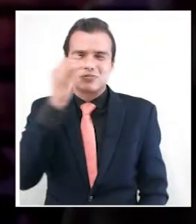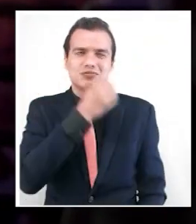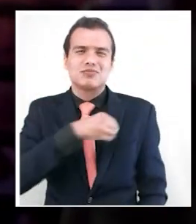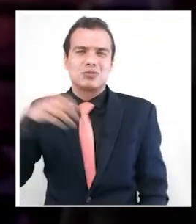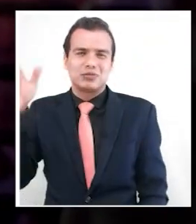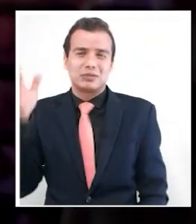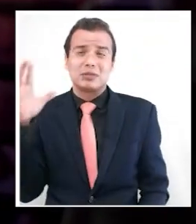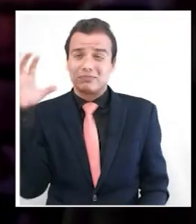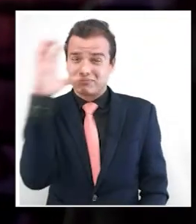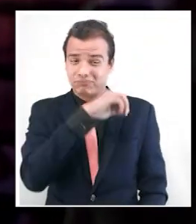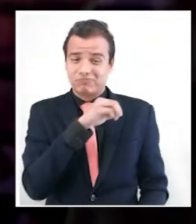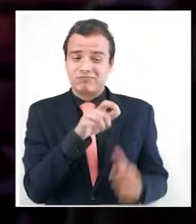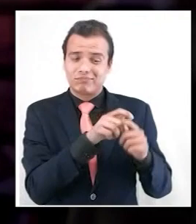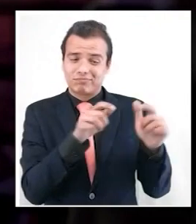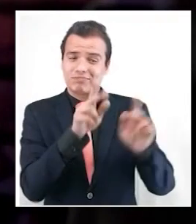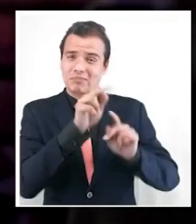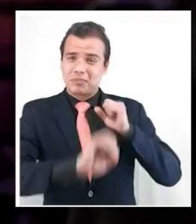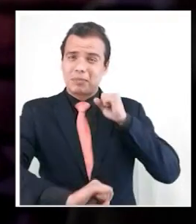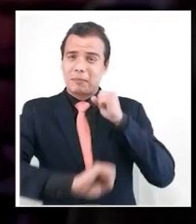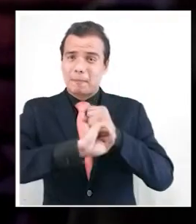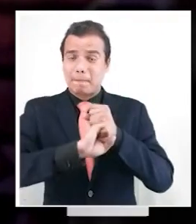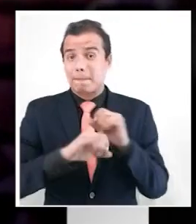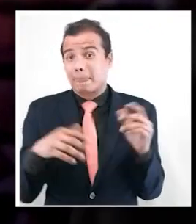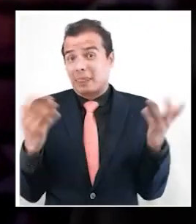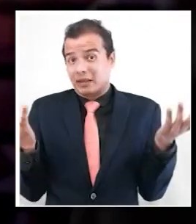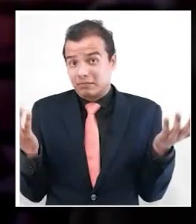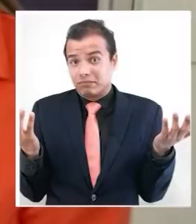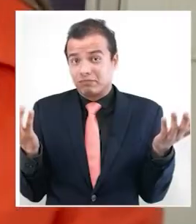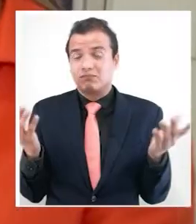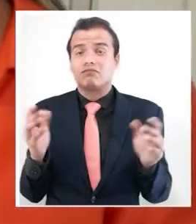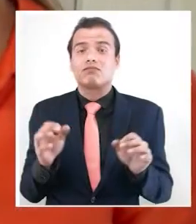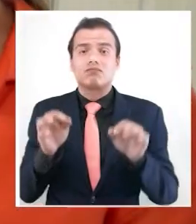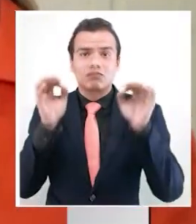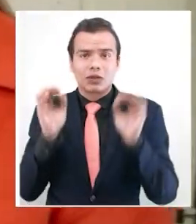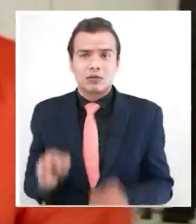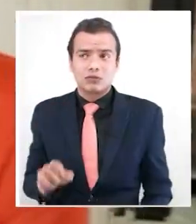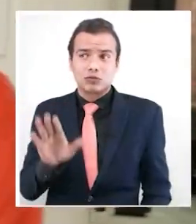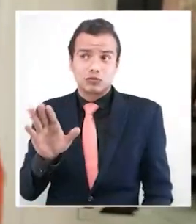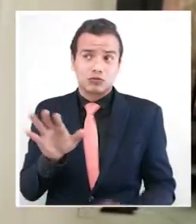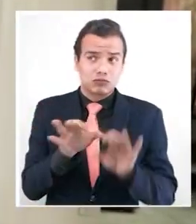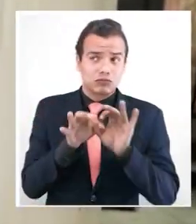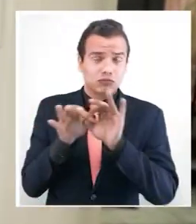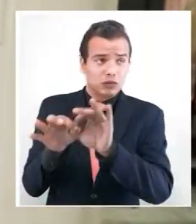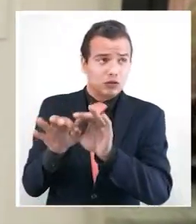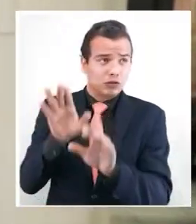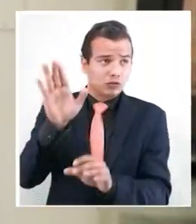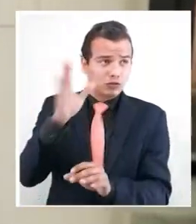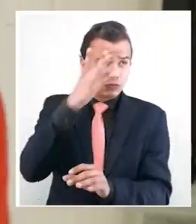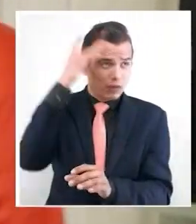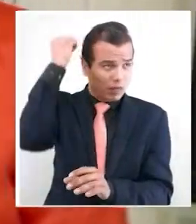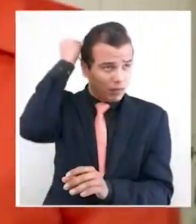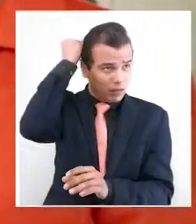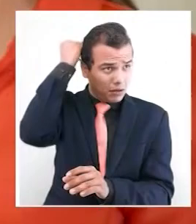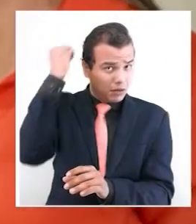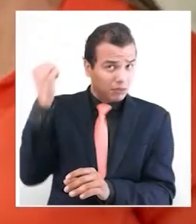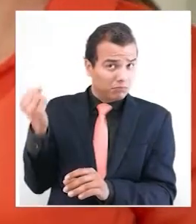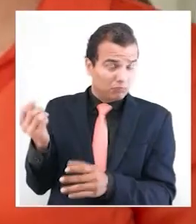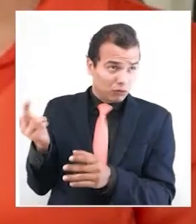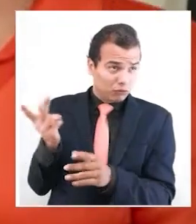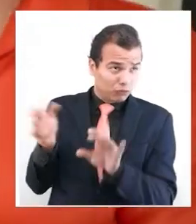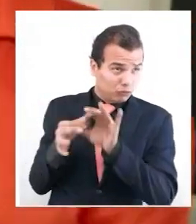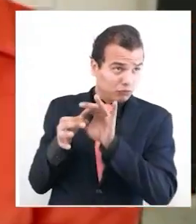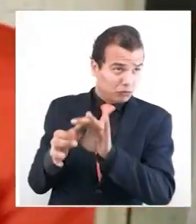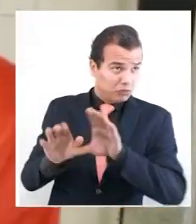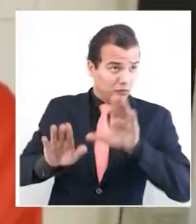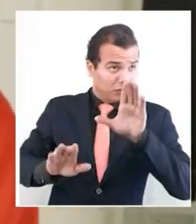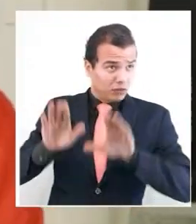porque hoy en día, antes por el contrario, las encuestas suben más a nuestro favor. Por lo menos alianza Dilian Francisca para la gobernación y Roberto Ortiz para la alcaldía. Pues